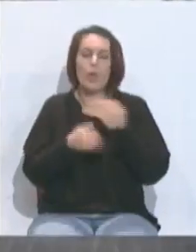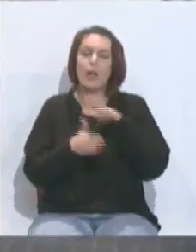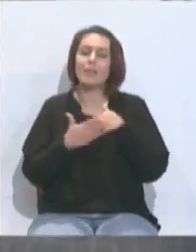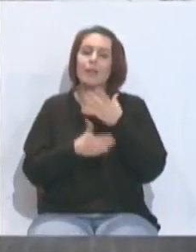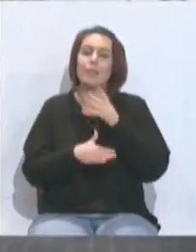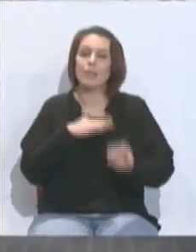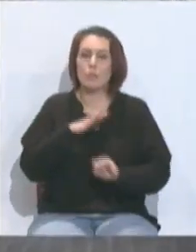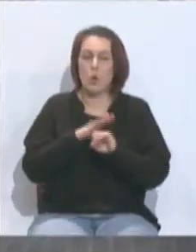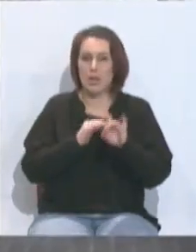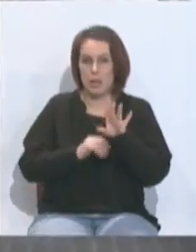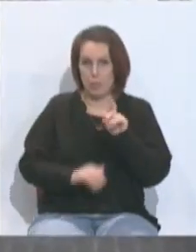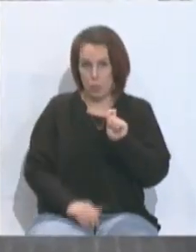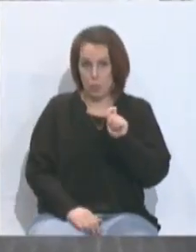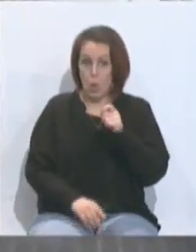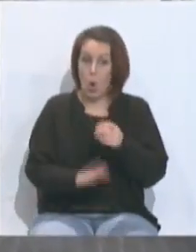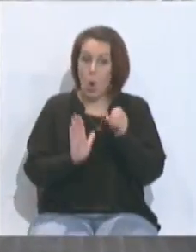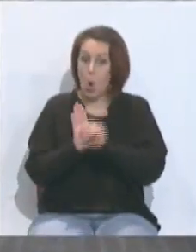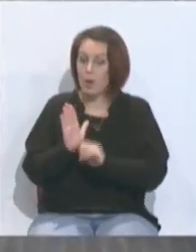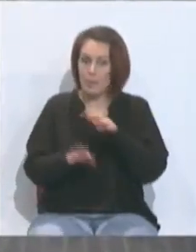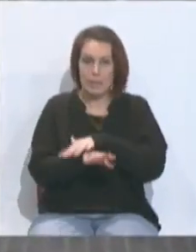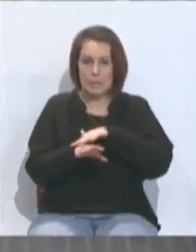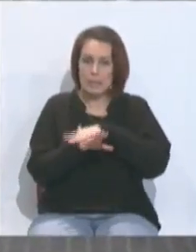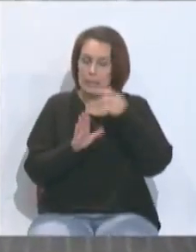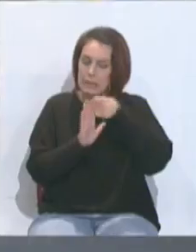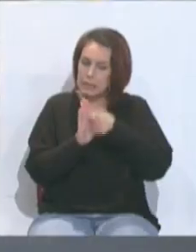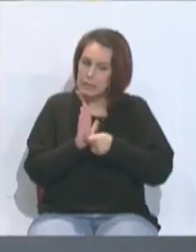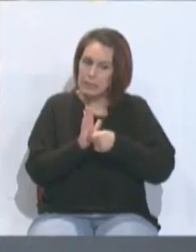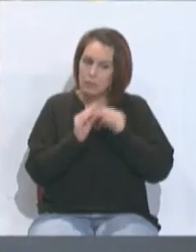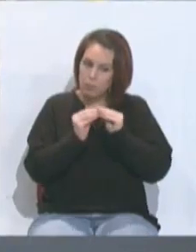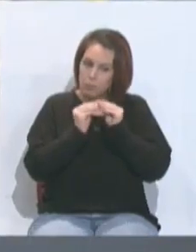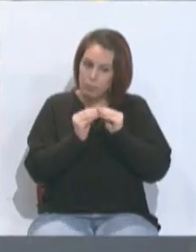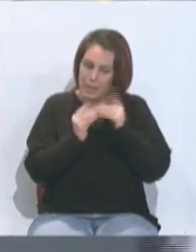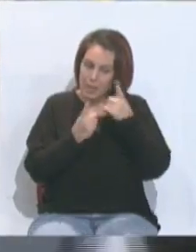15. Una orden ministerial desarrollará los requisitos